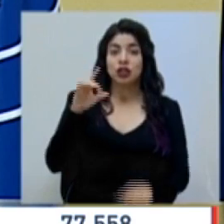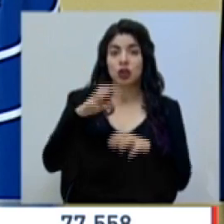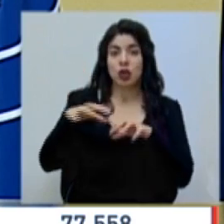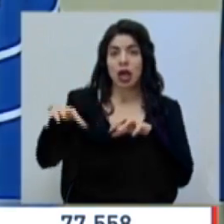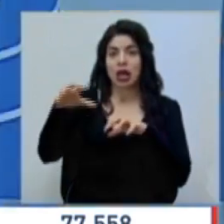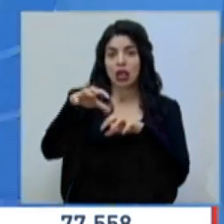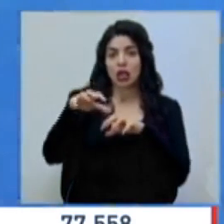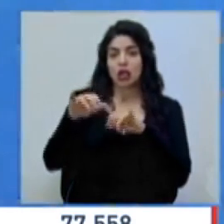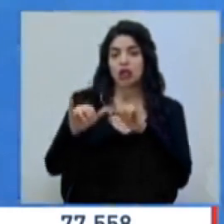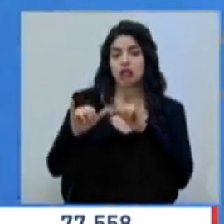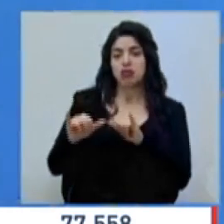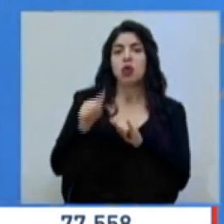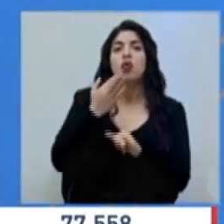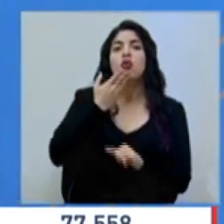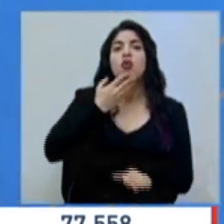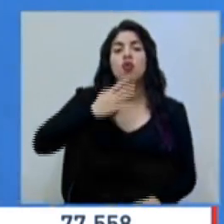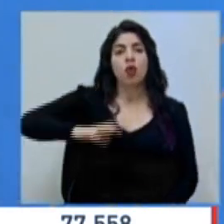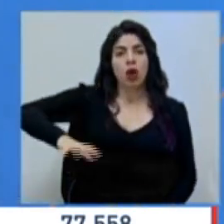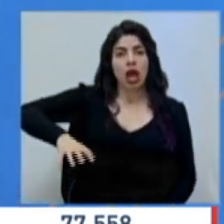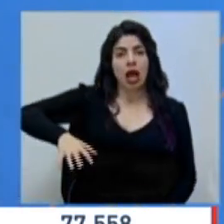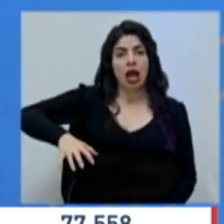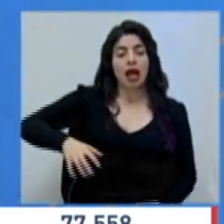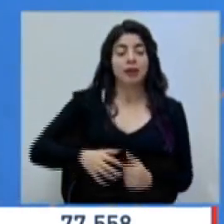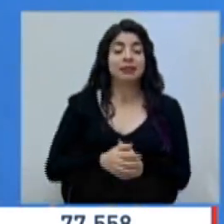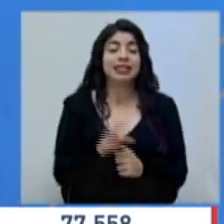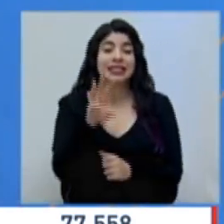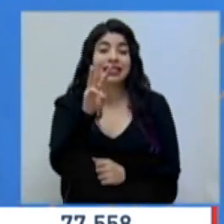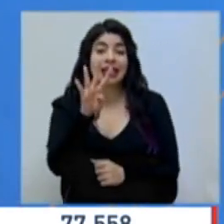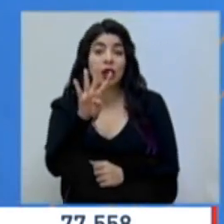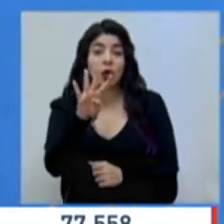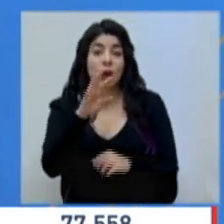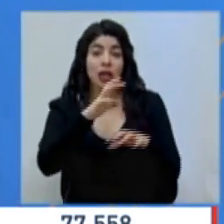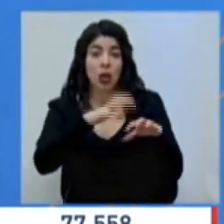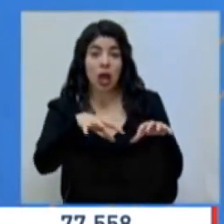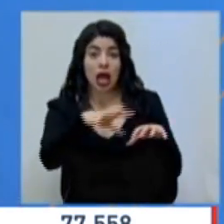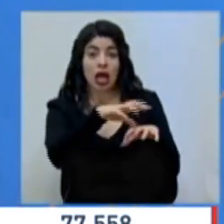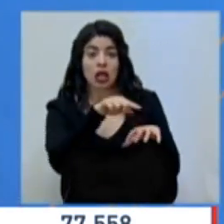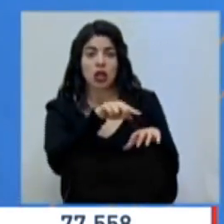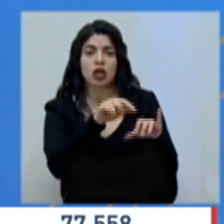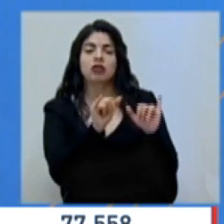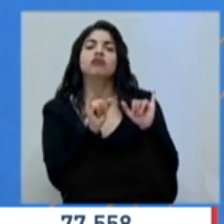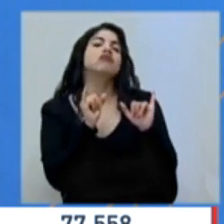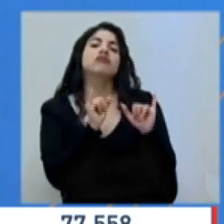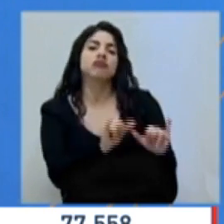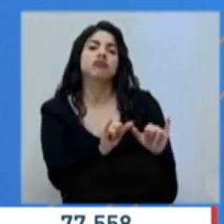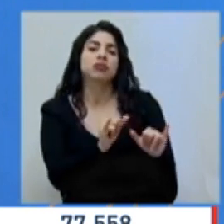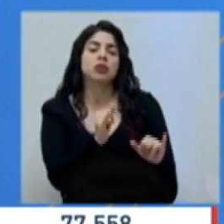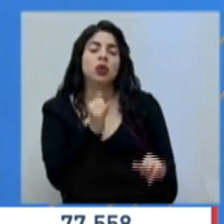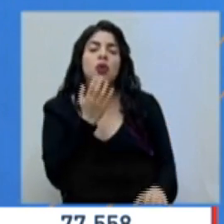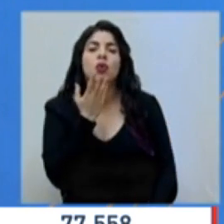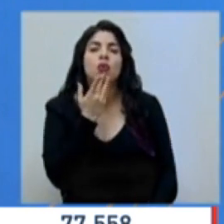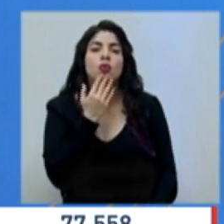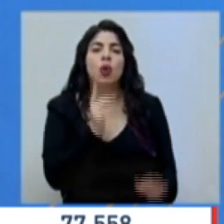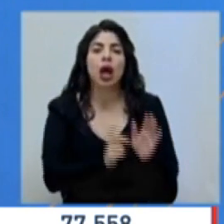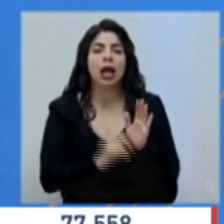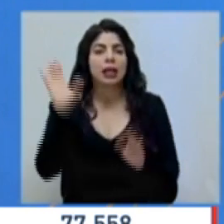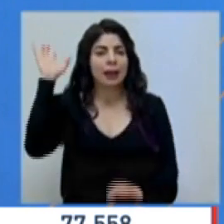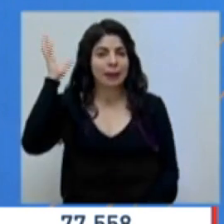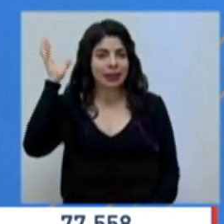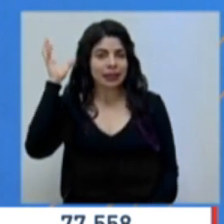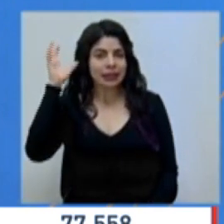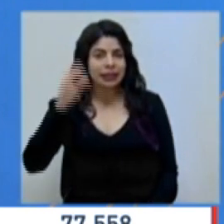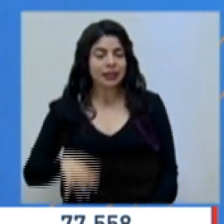que se mantienen en alerta naranja y 64 cantones que se mantienen en alerta